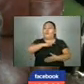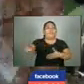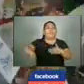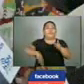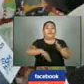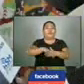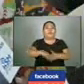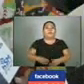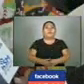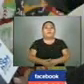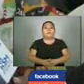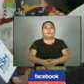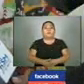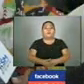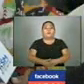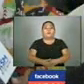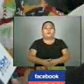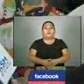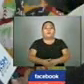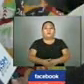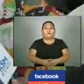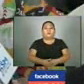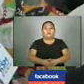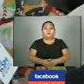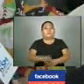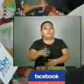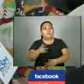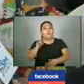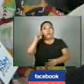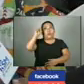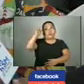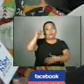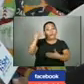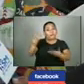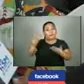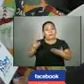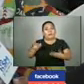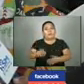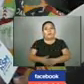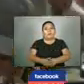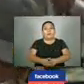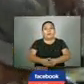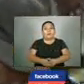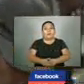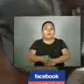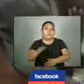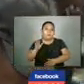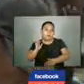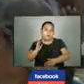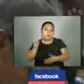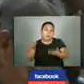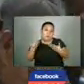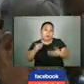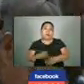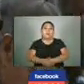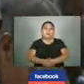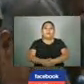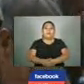aspectos. Para que las cosas me van dando como Dios quiere, Él me dice que así me va a dar.